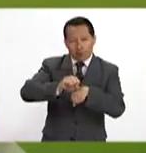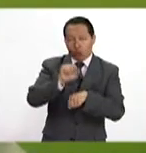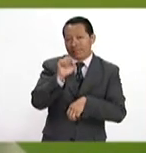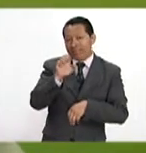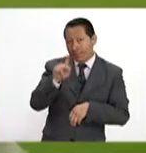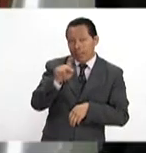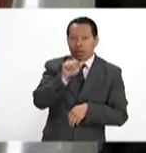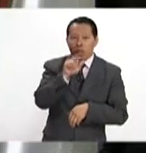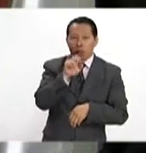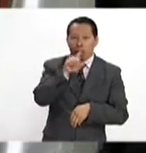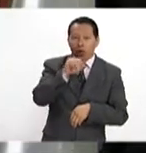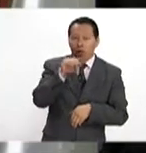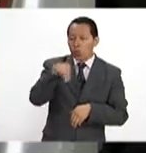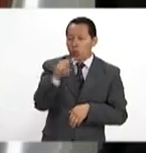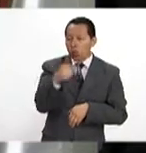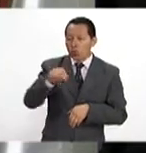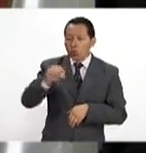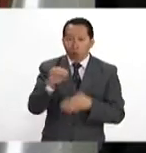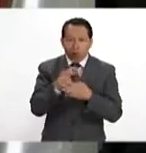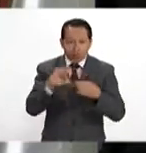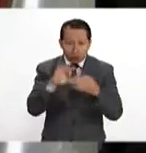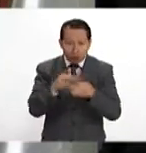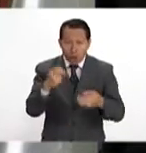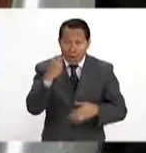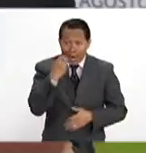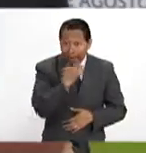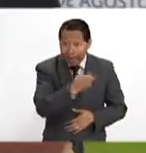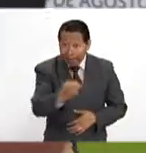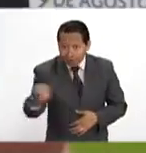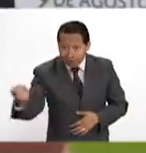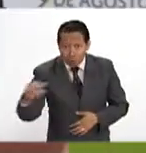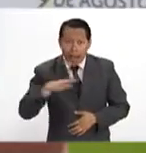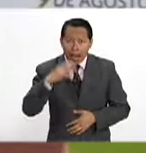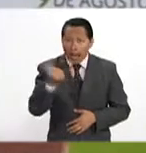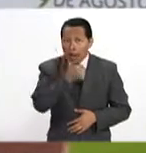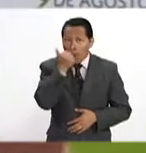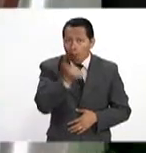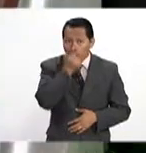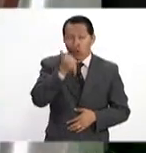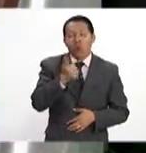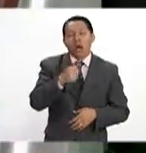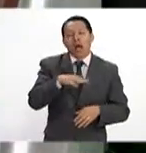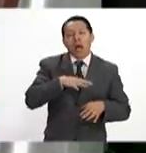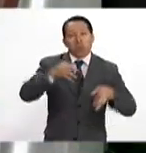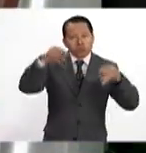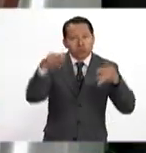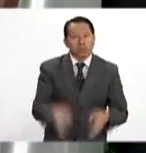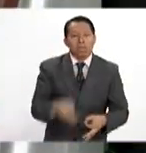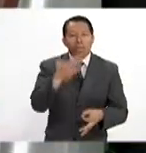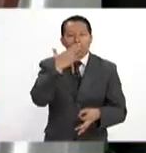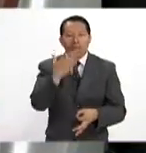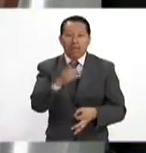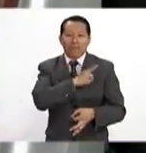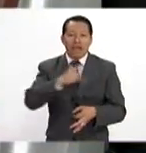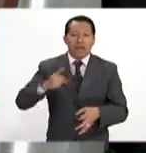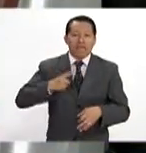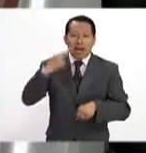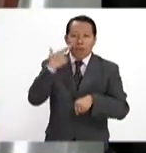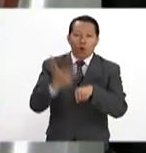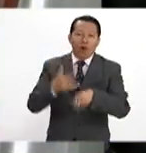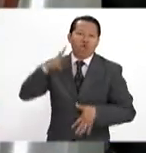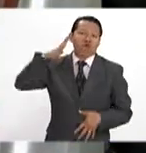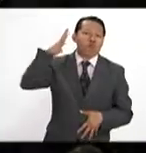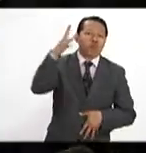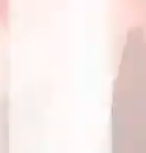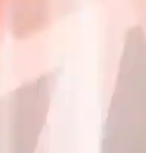Pública, Aurelio Nuño, dijo que estos alumnos son ejemplo y cargan en sus hombros la responsabilidad de transformación en este